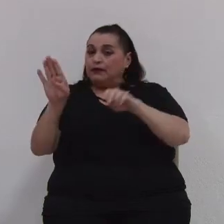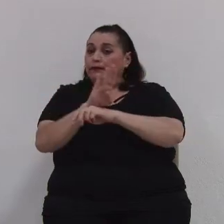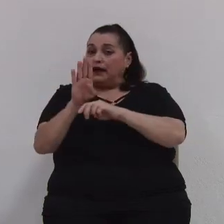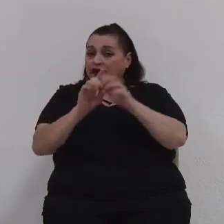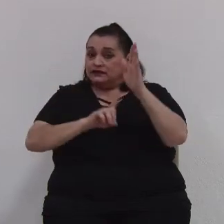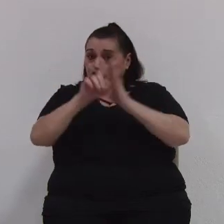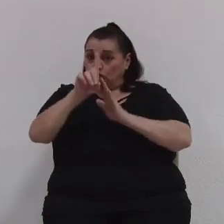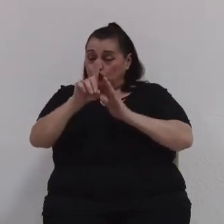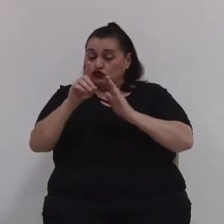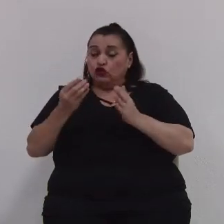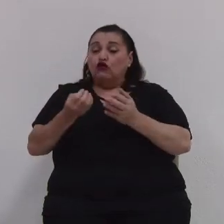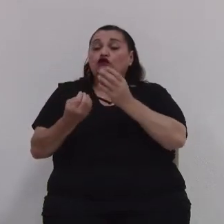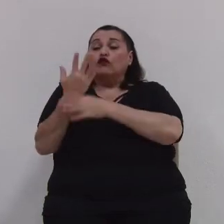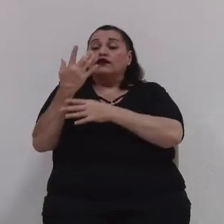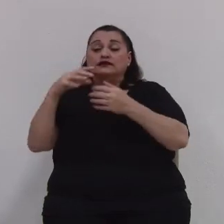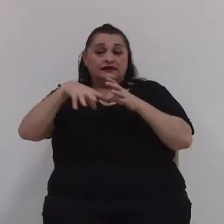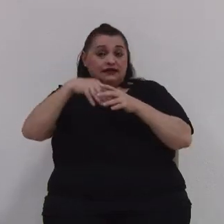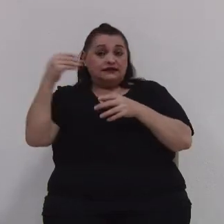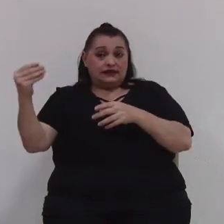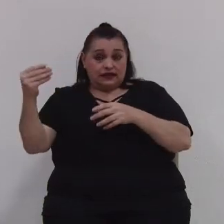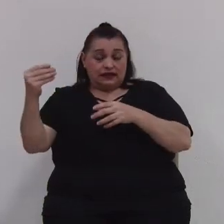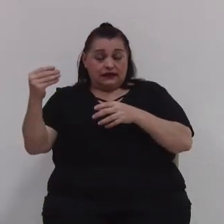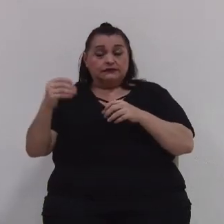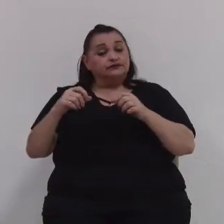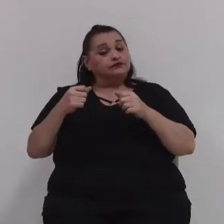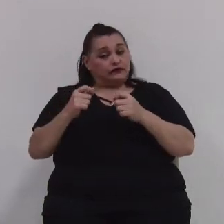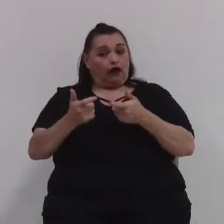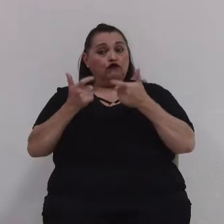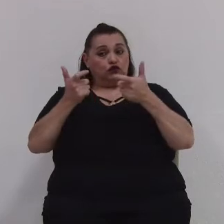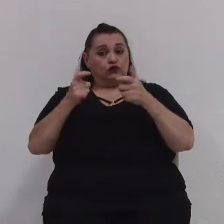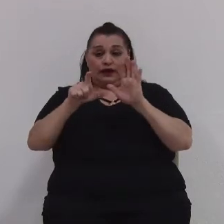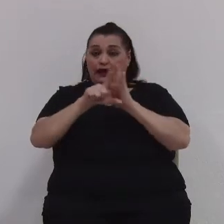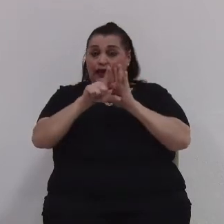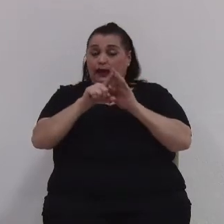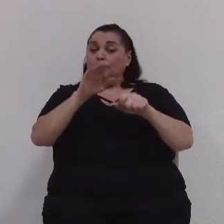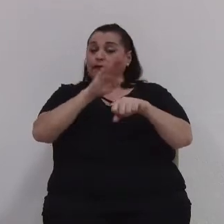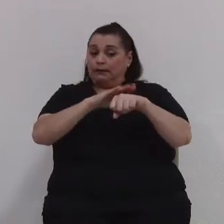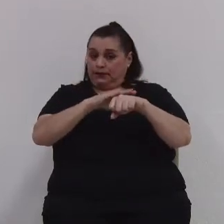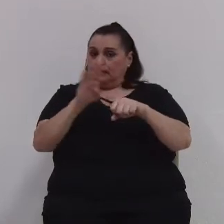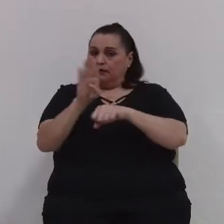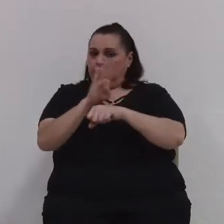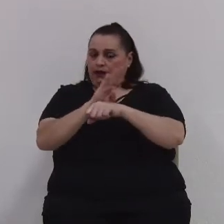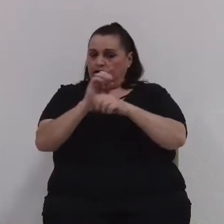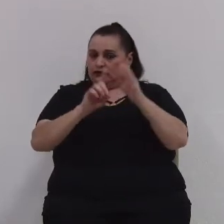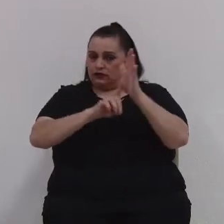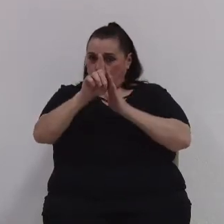implicar fuentes externas, y afortunadamente la ley permite a banca de desarrollo